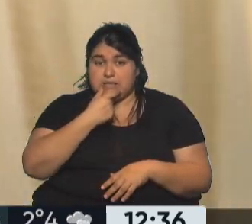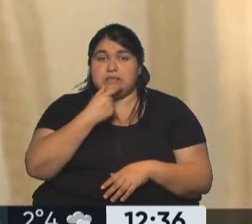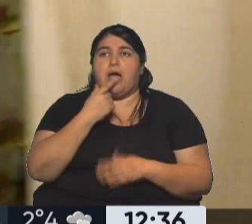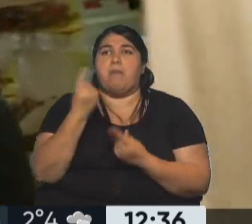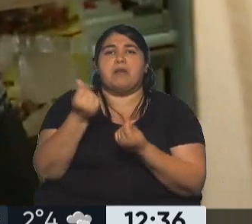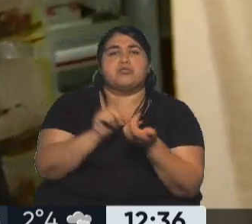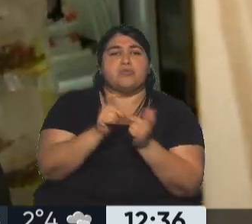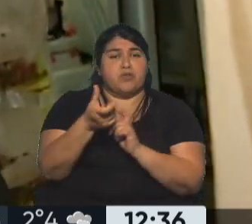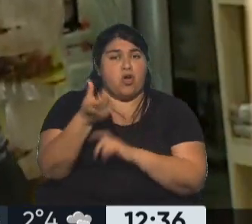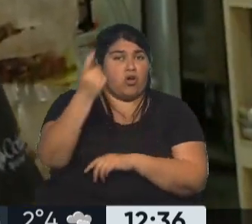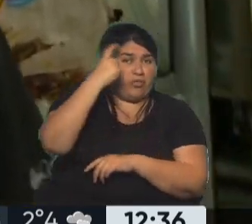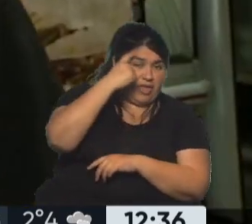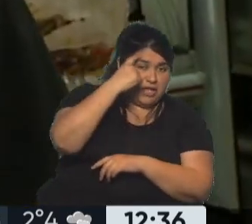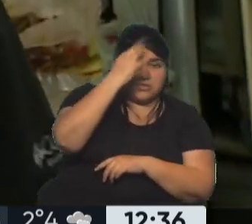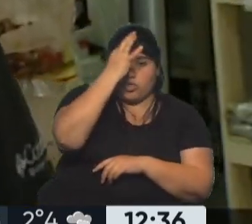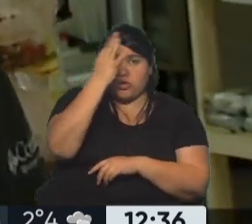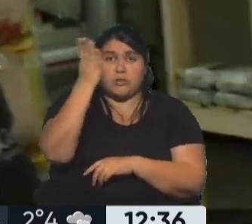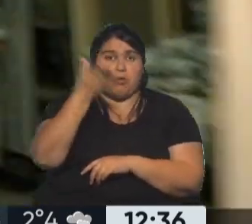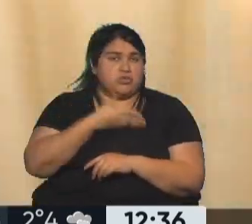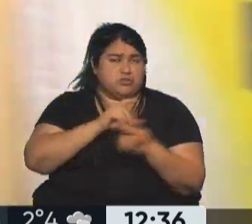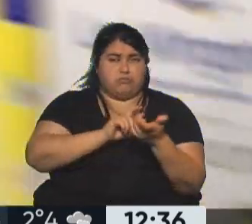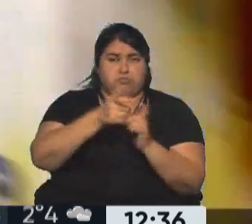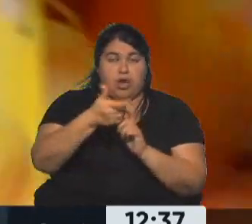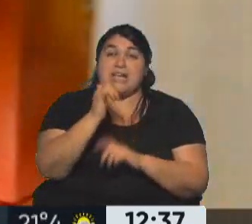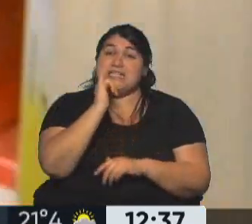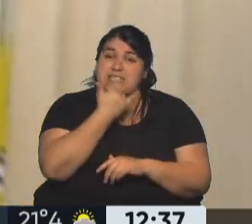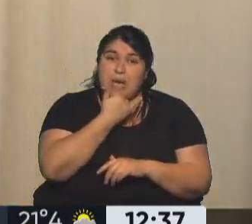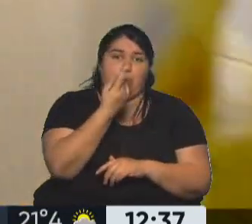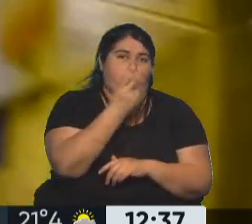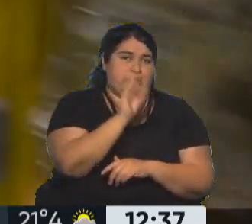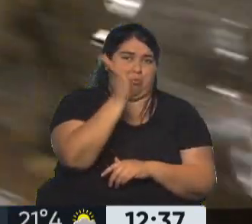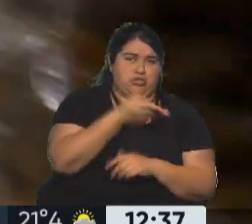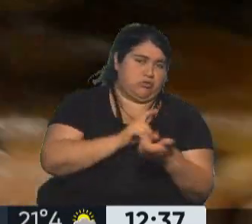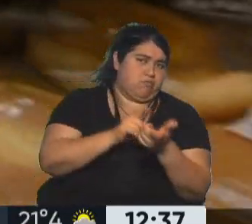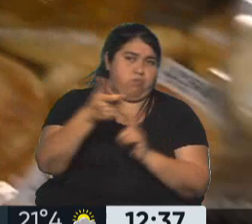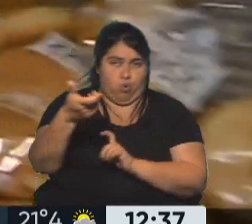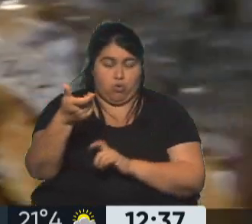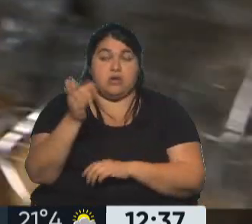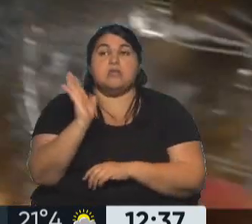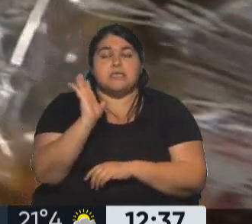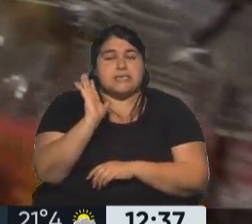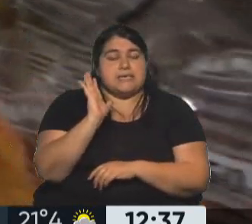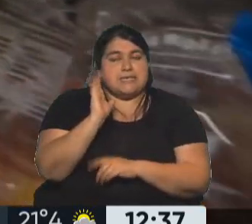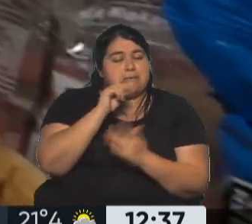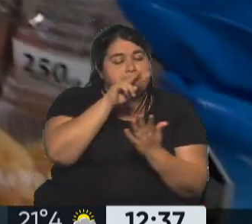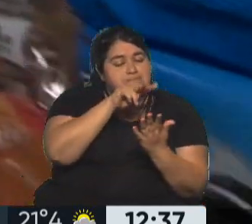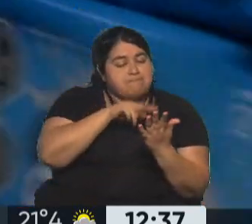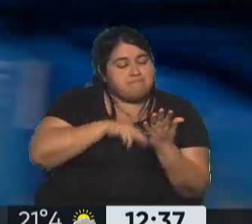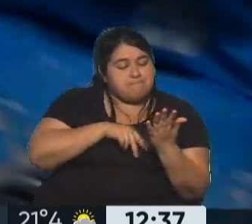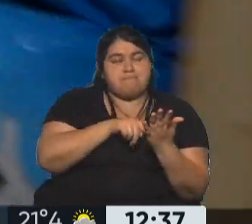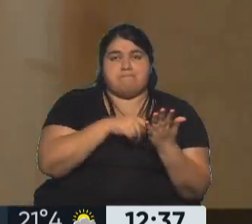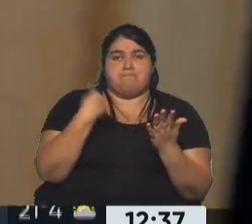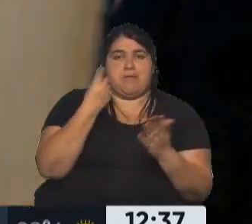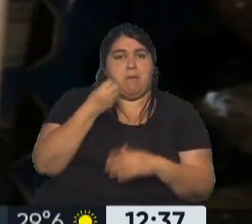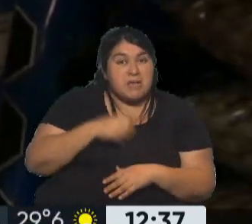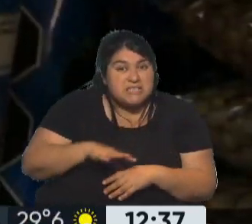de precios entre un 10 y un 12% hierbas casi un 20% o sea Digamos que ya empezamos con